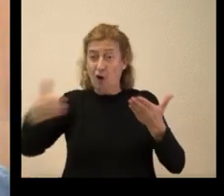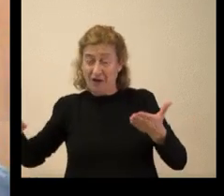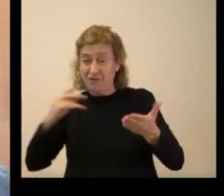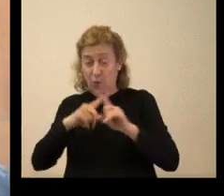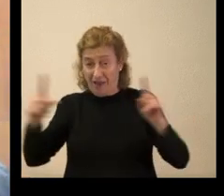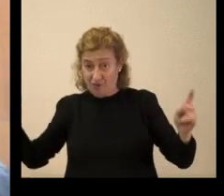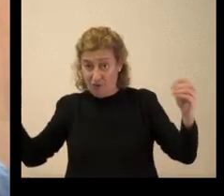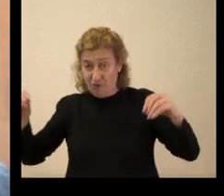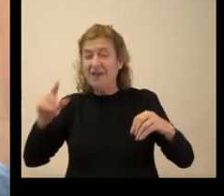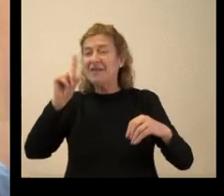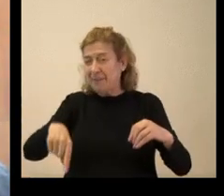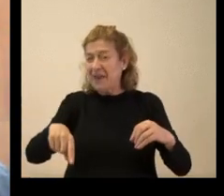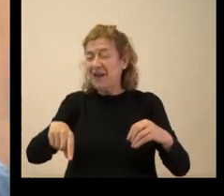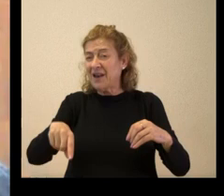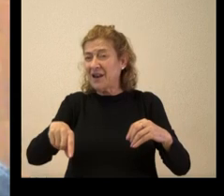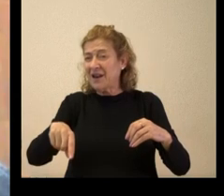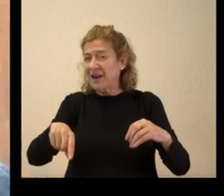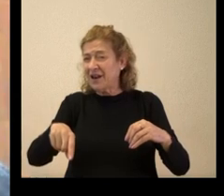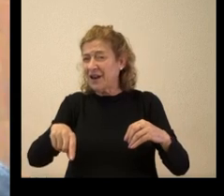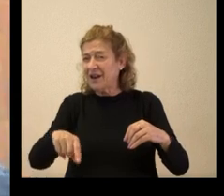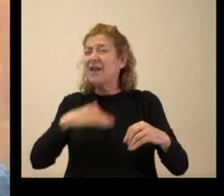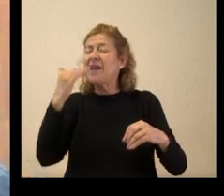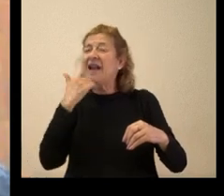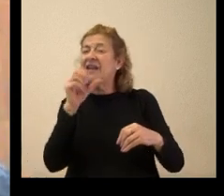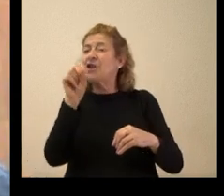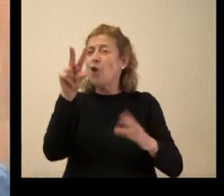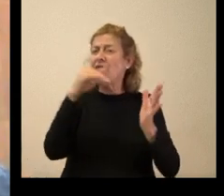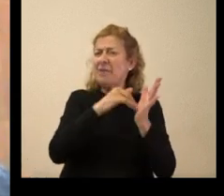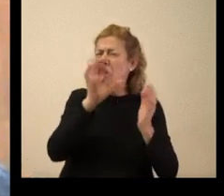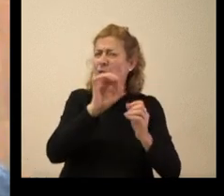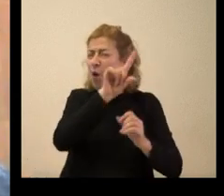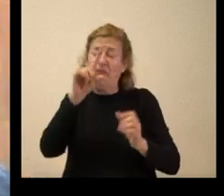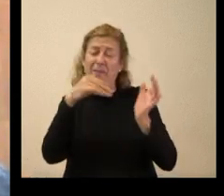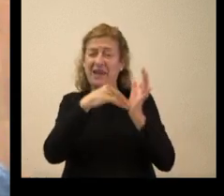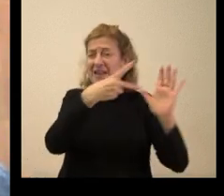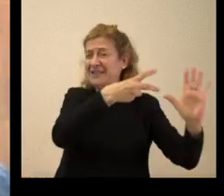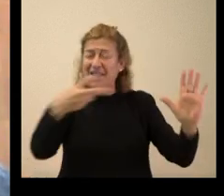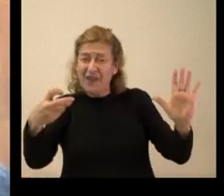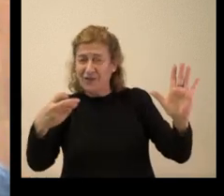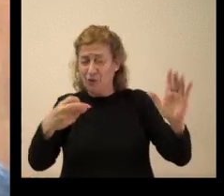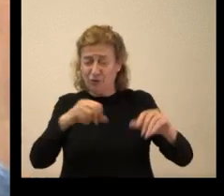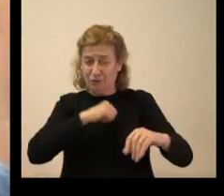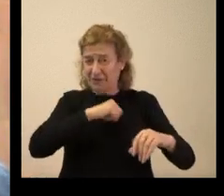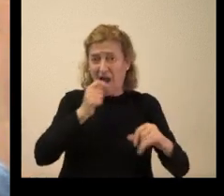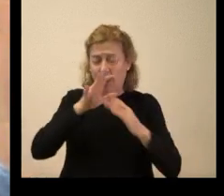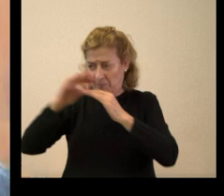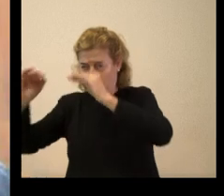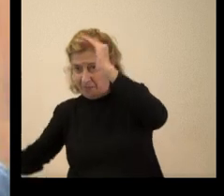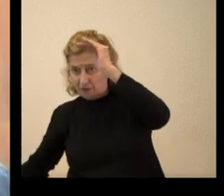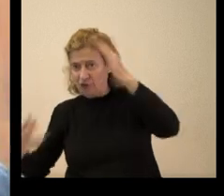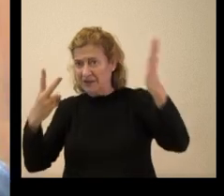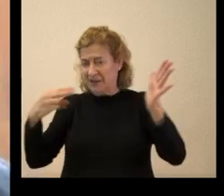que se pasa de casi 12.000 11.780 procedimientos a muchos menos a